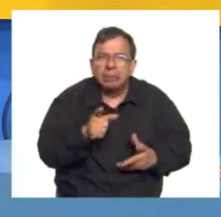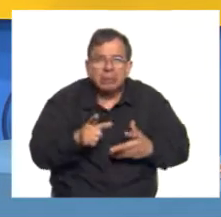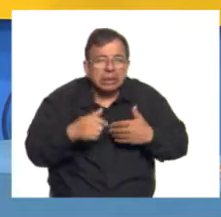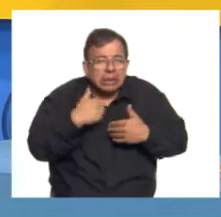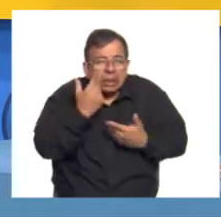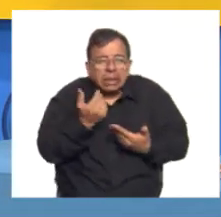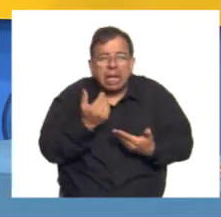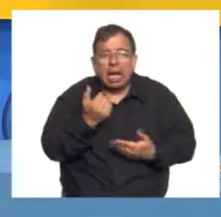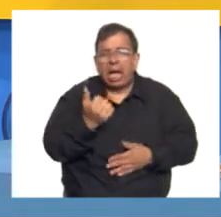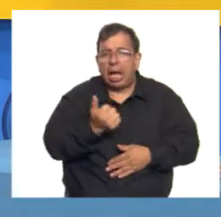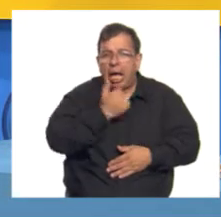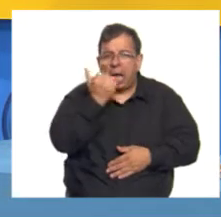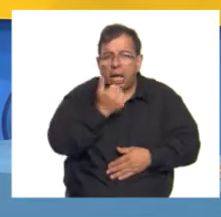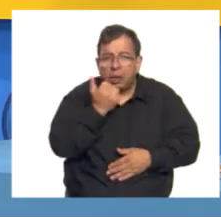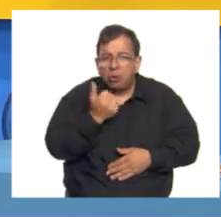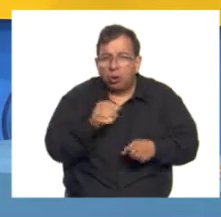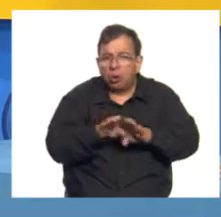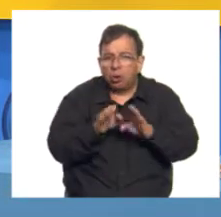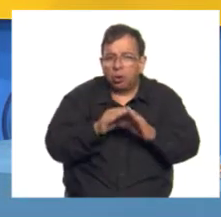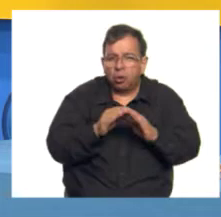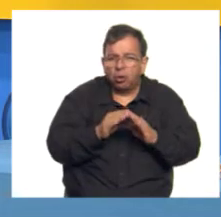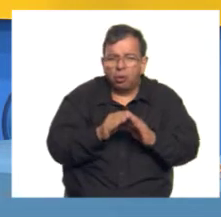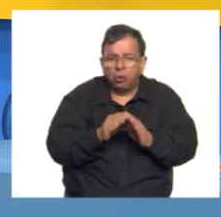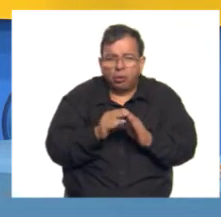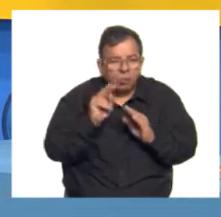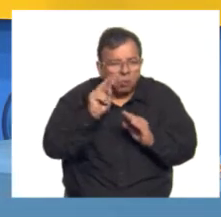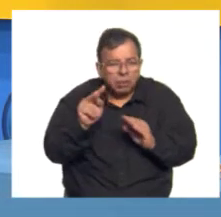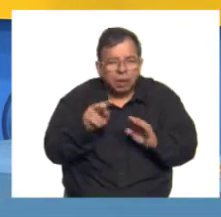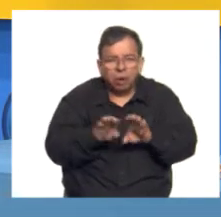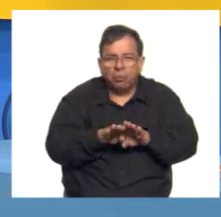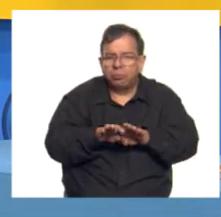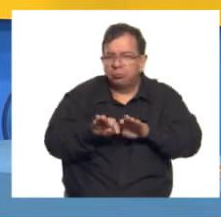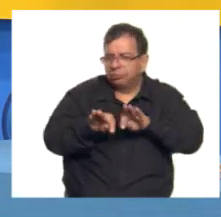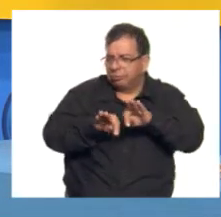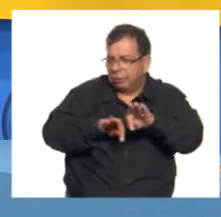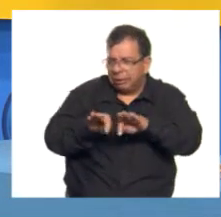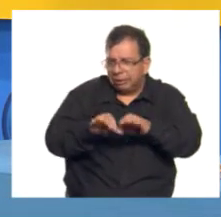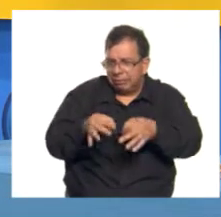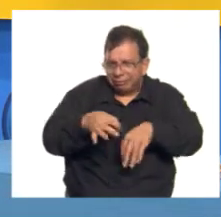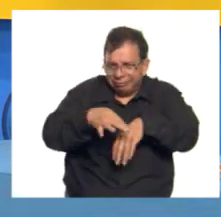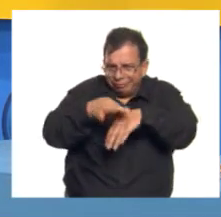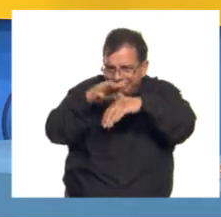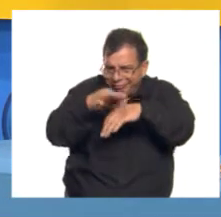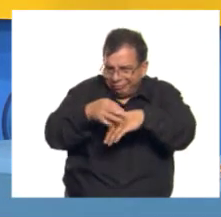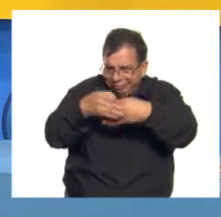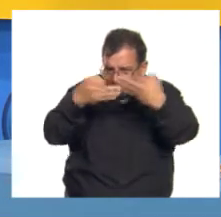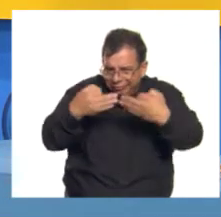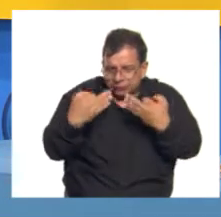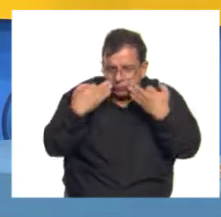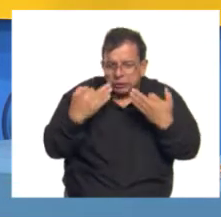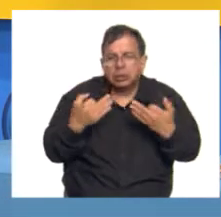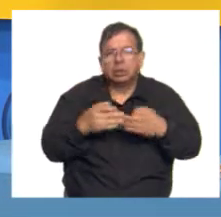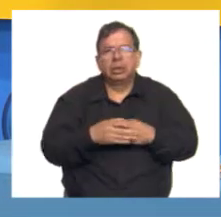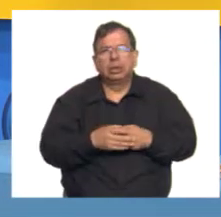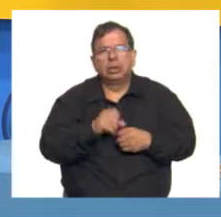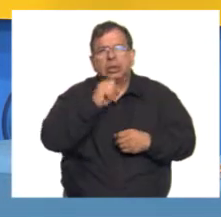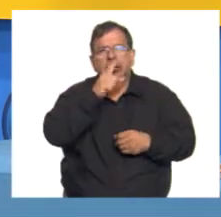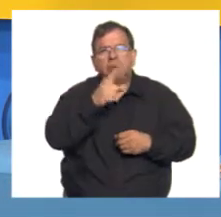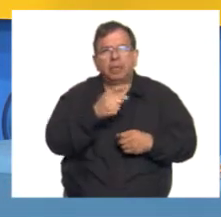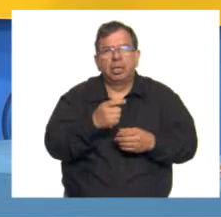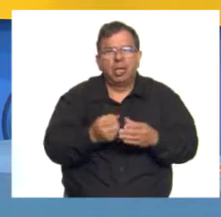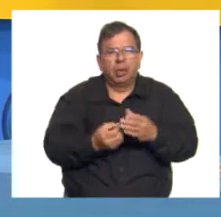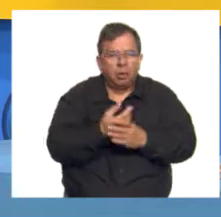que los estudiantes entraran en contacto con la realidad de los obreros y los trabajadores, además de que se impulsaron nuevas